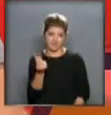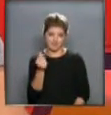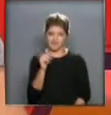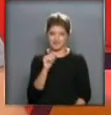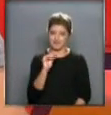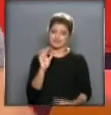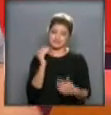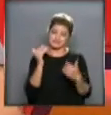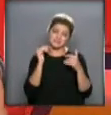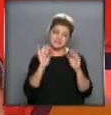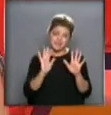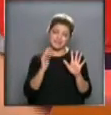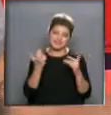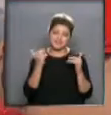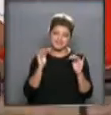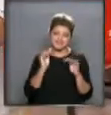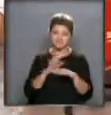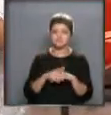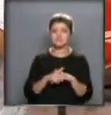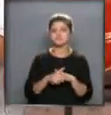claro está bien